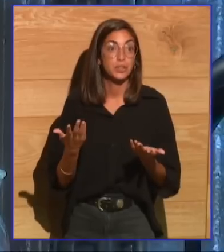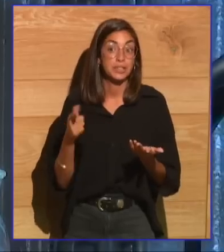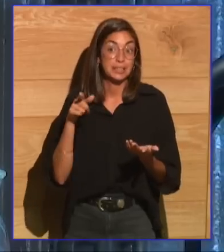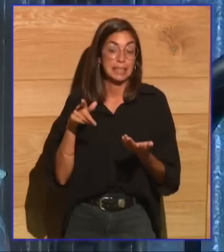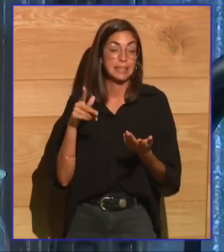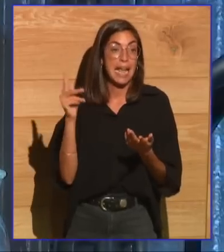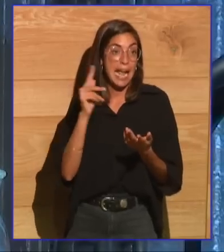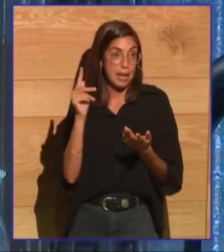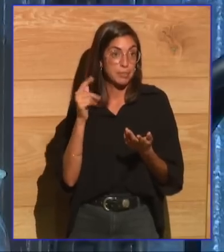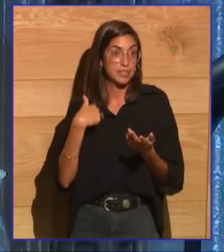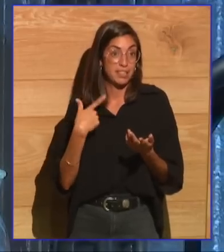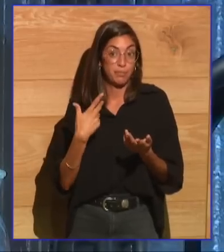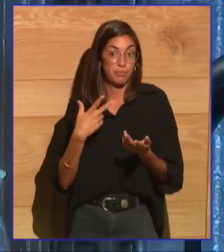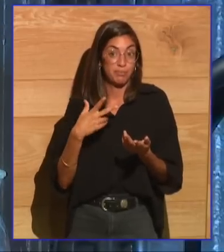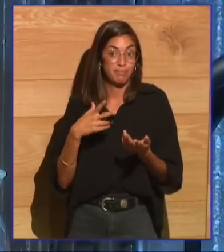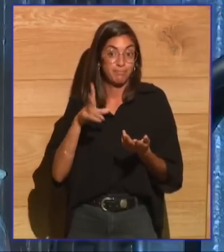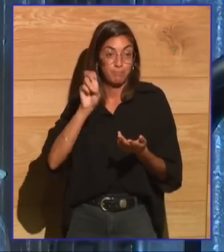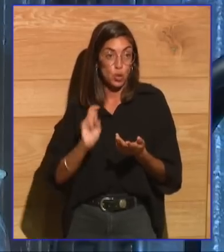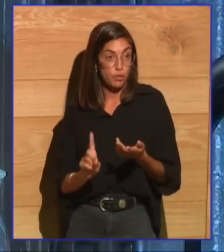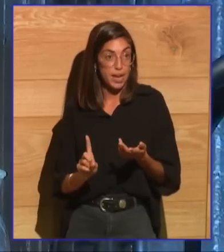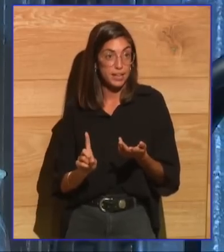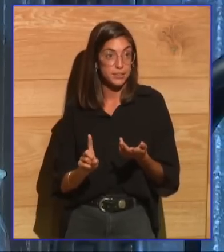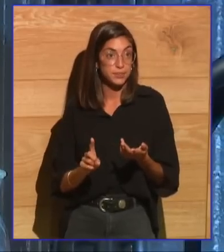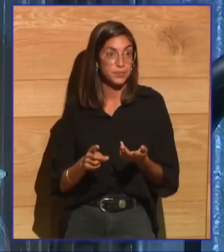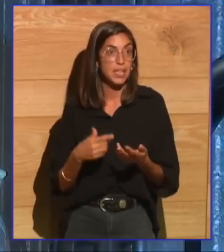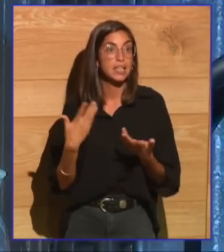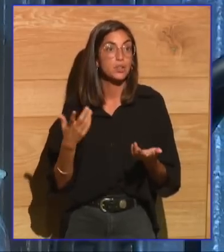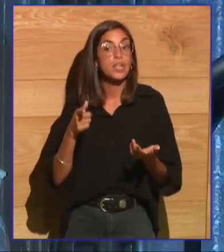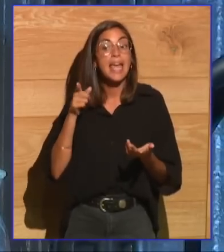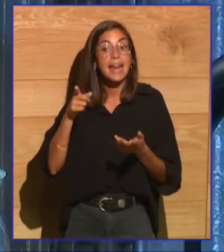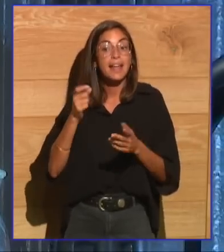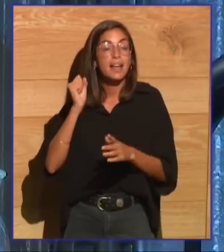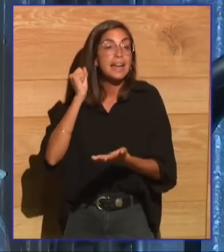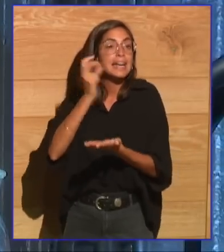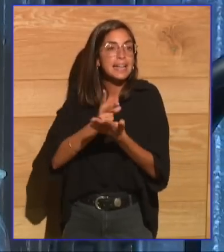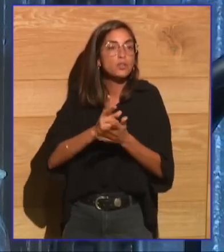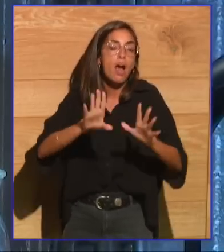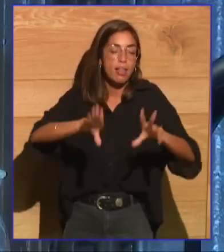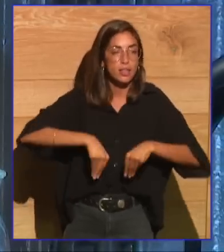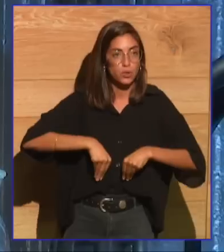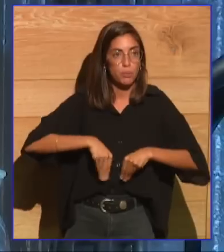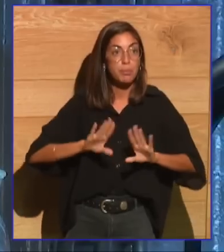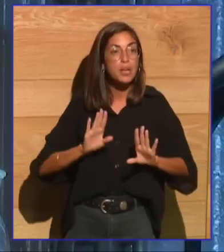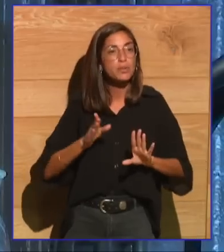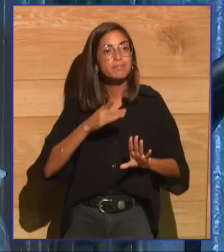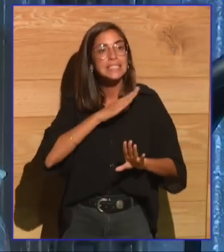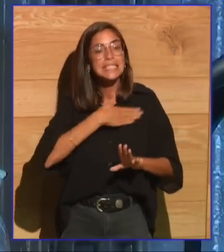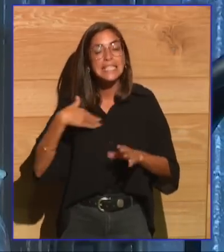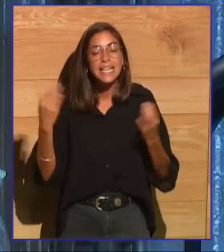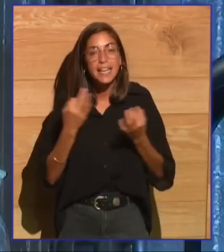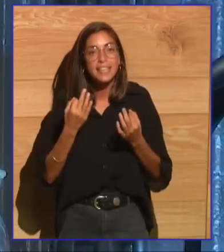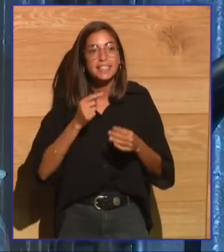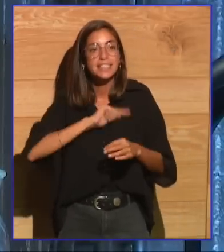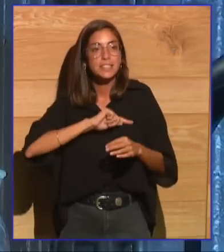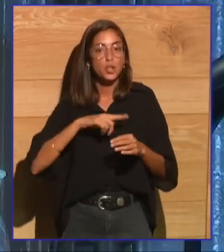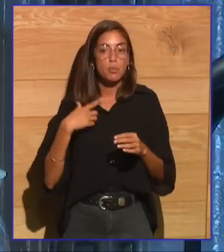y lo sorprendente es que él aceptó él aceptó un desafío pero él lo que quería era sentirse cercano a alguien de su infancia